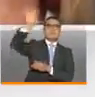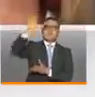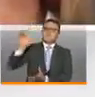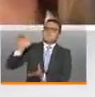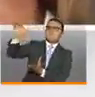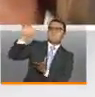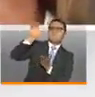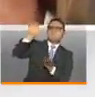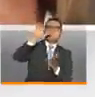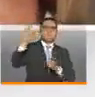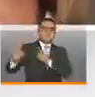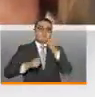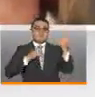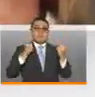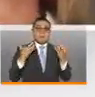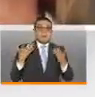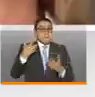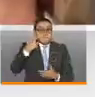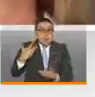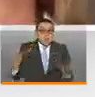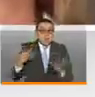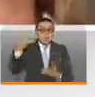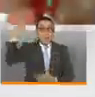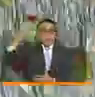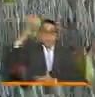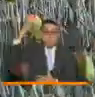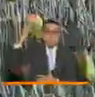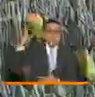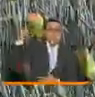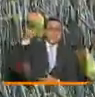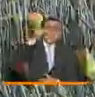especialmente Europa y Asia son nuestros mercados más importantes.